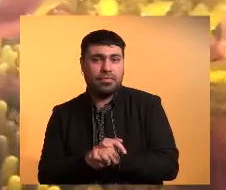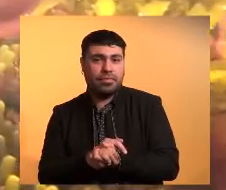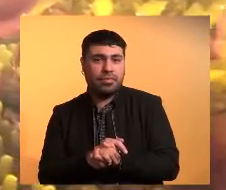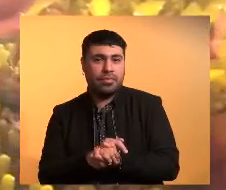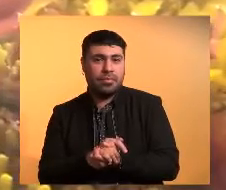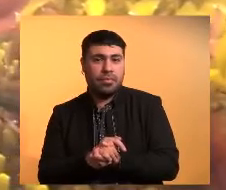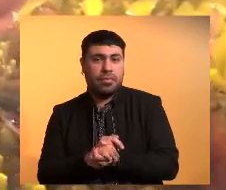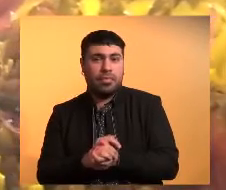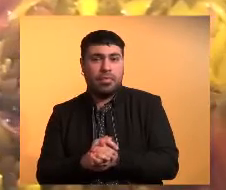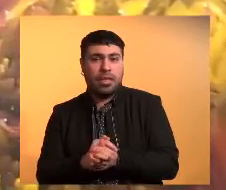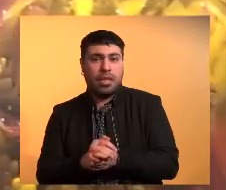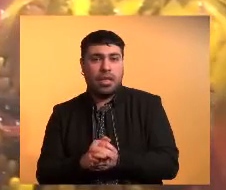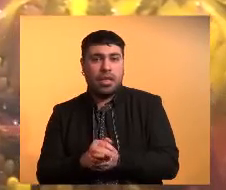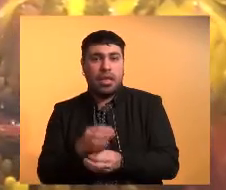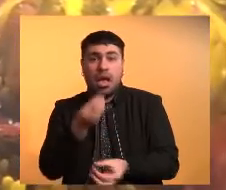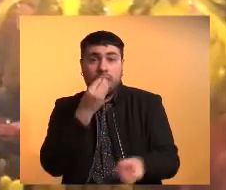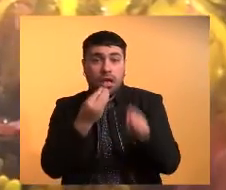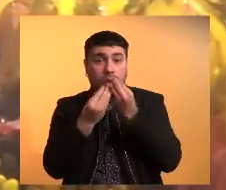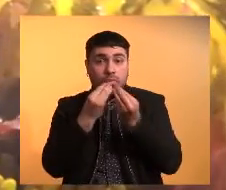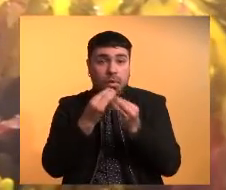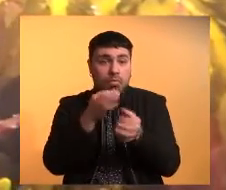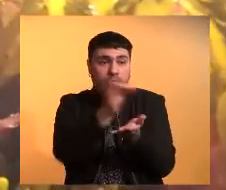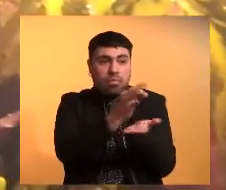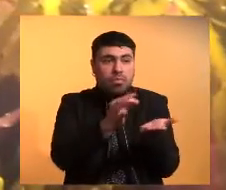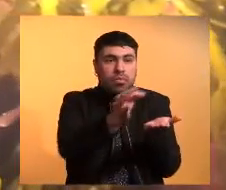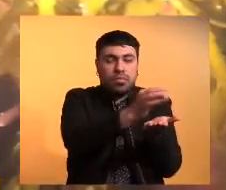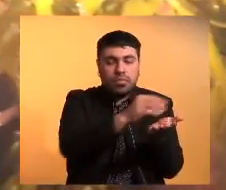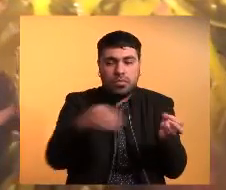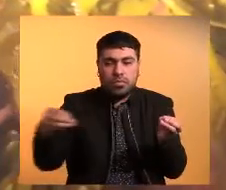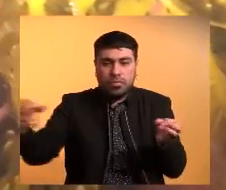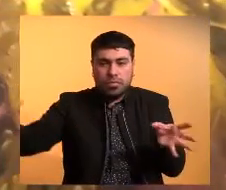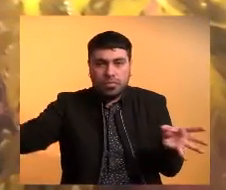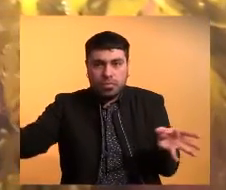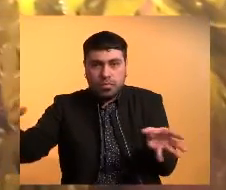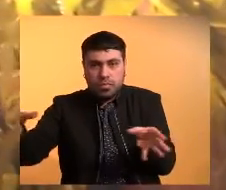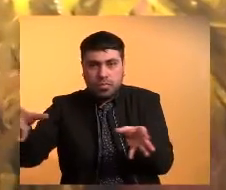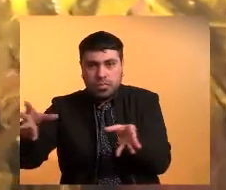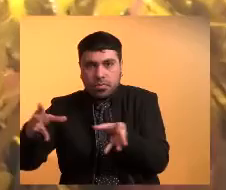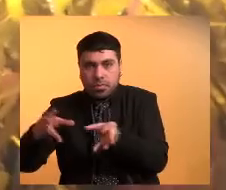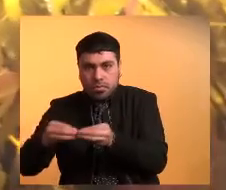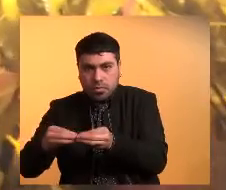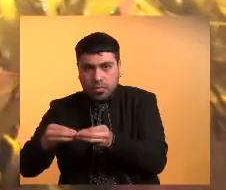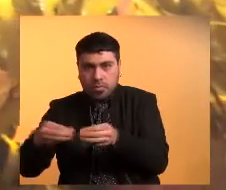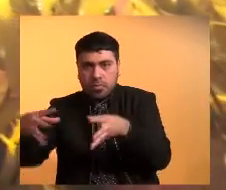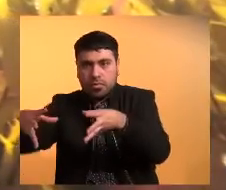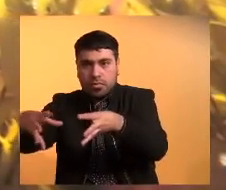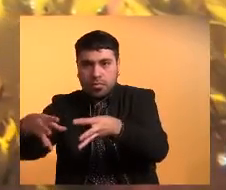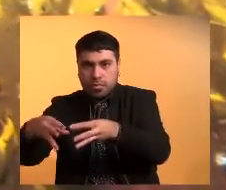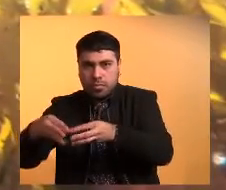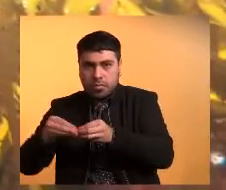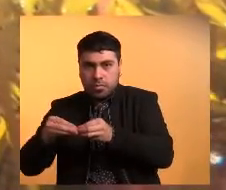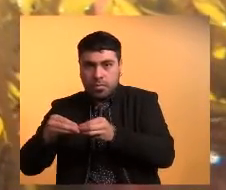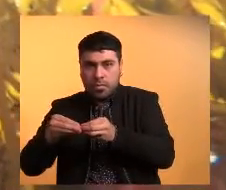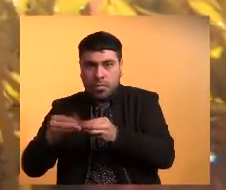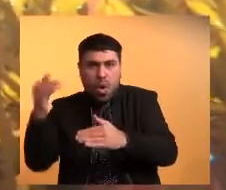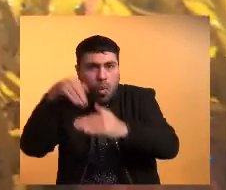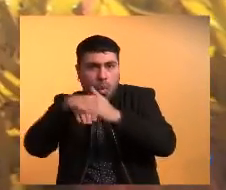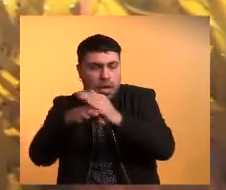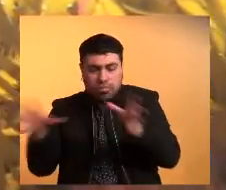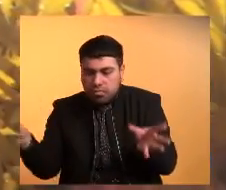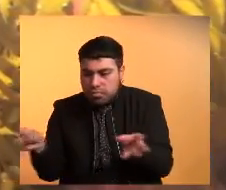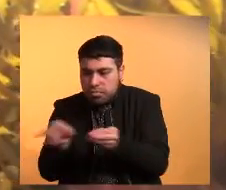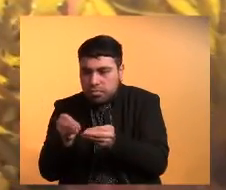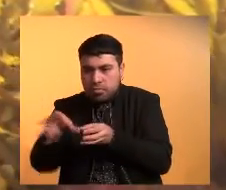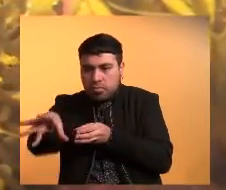comida, ¿ya? Generan varios compuestos y que son compuestos que almacenan para pasar el invierno. Entonces almacenan compuestos,